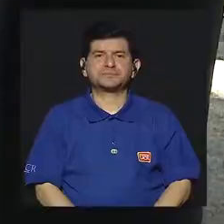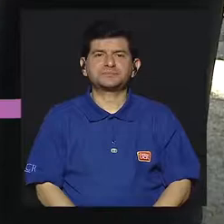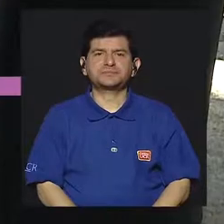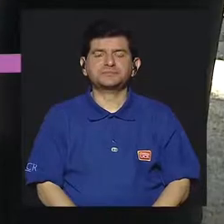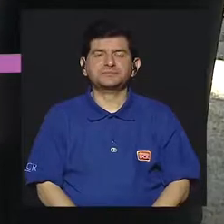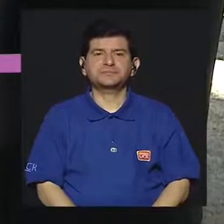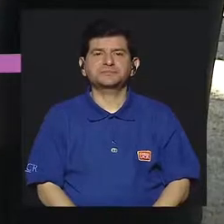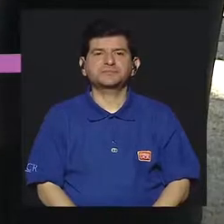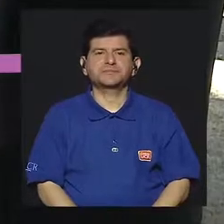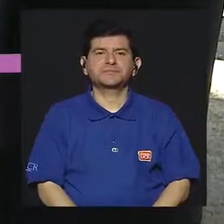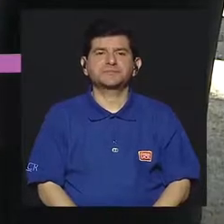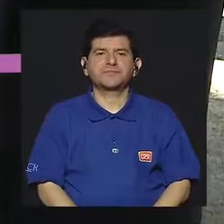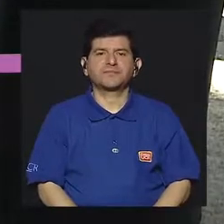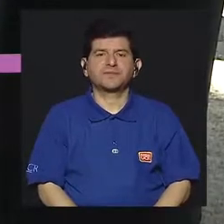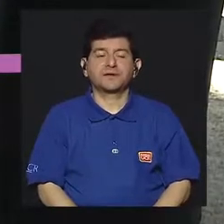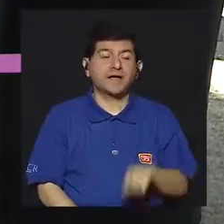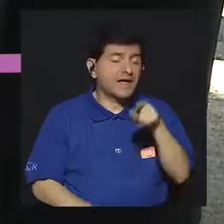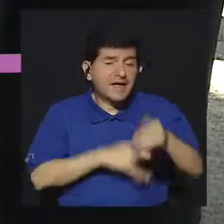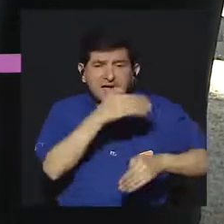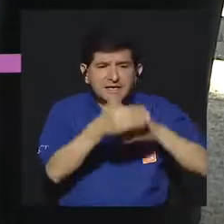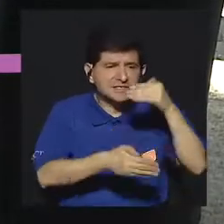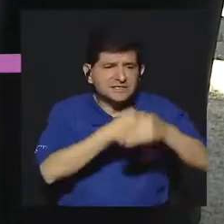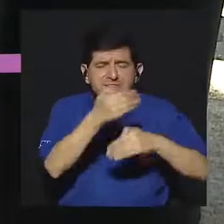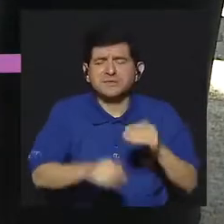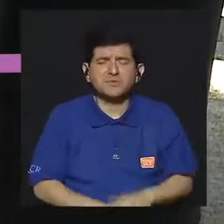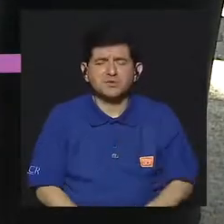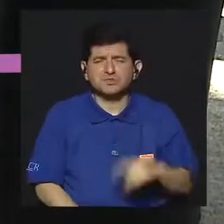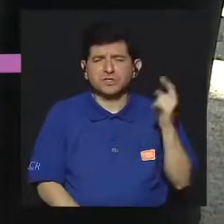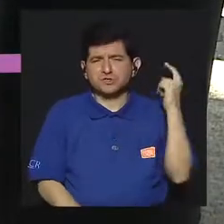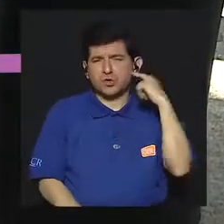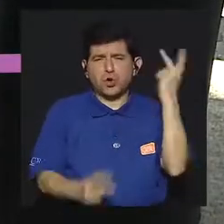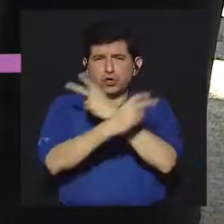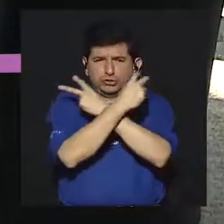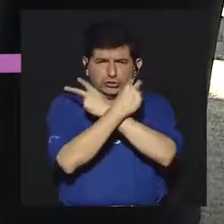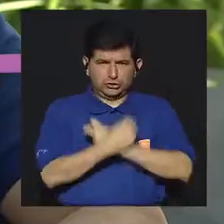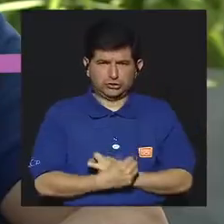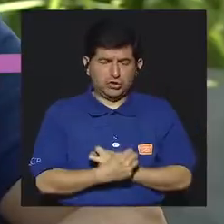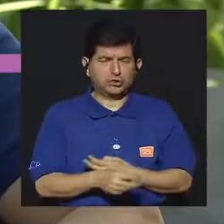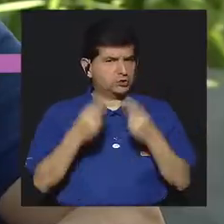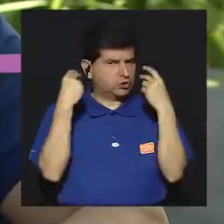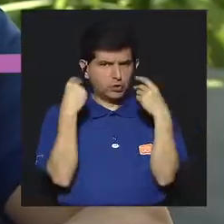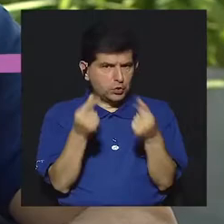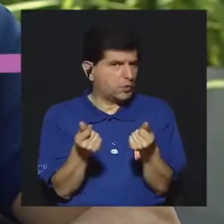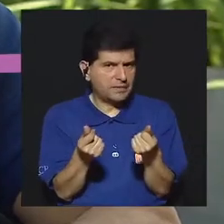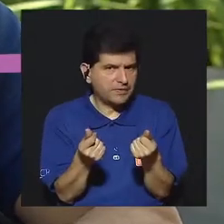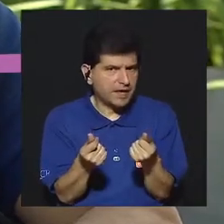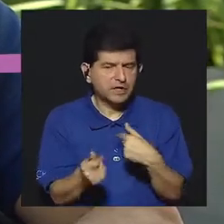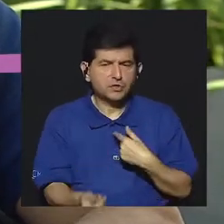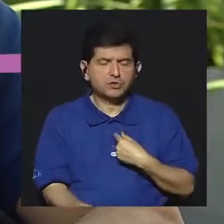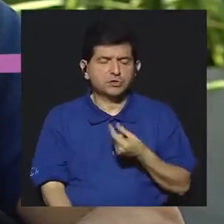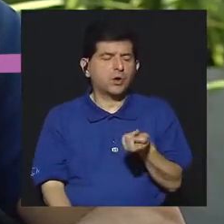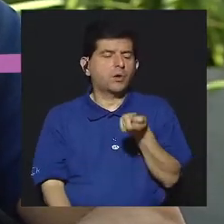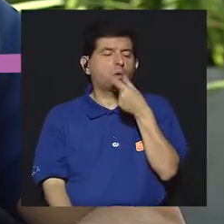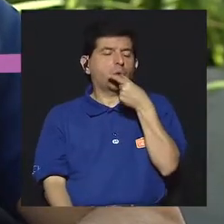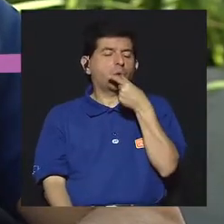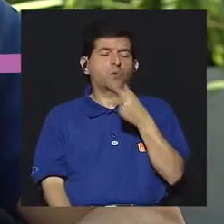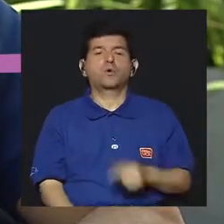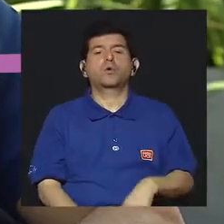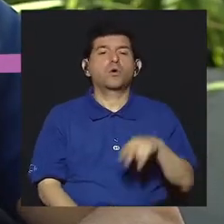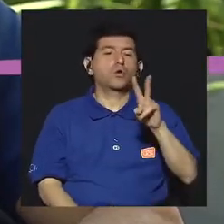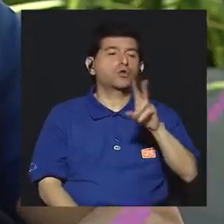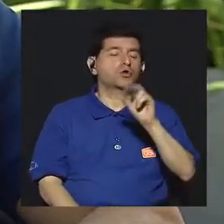Dayana, en estos procesos de ototoxicidad, pues, no es inmediato, no es que me tome una pastilla